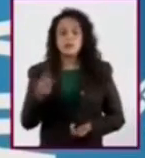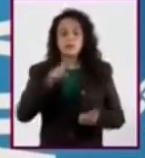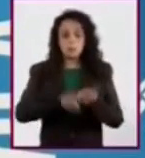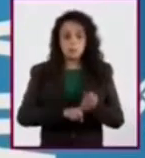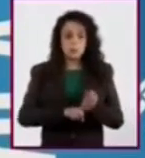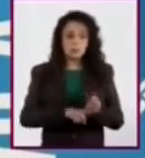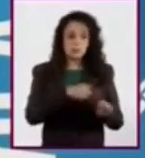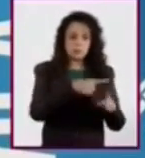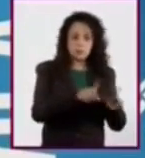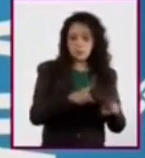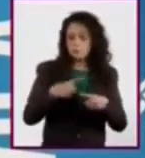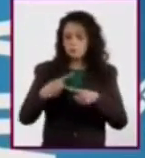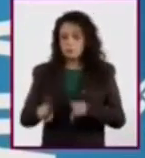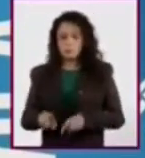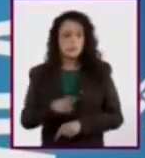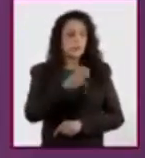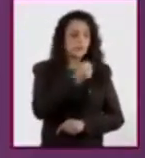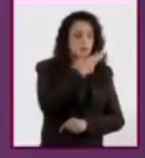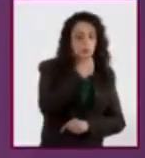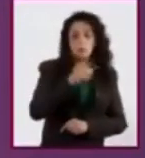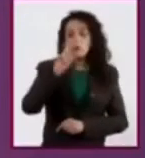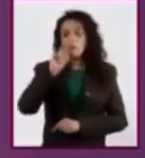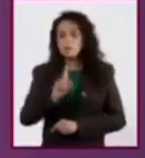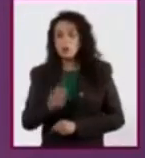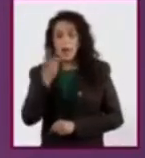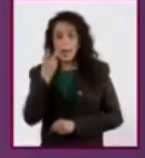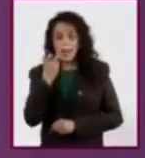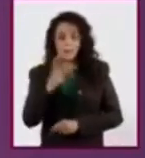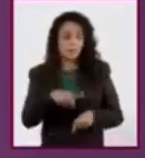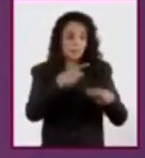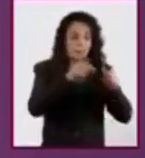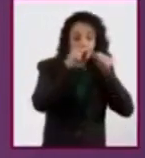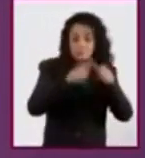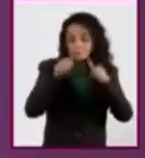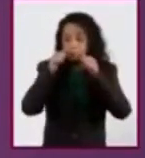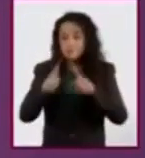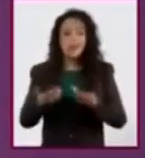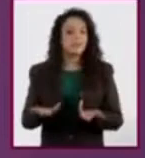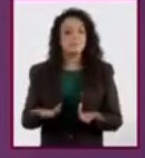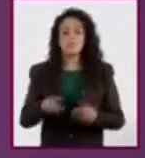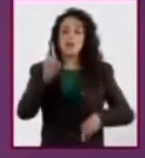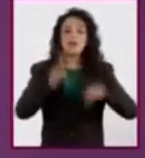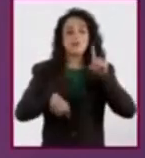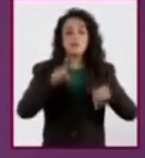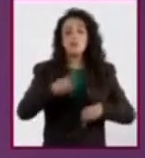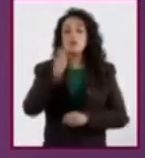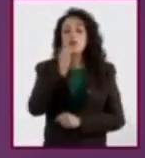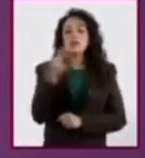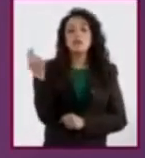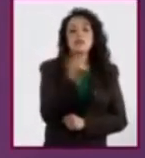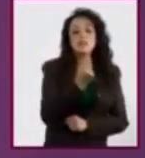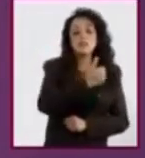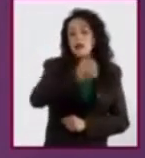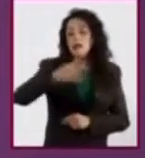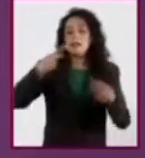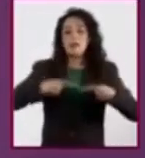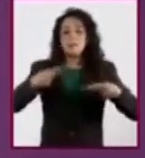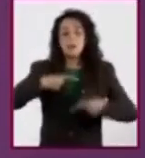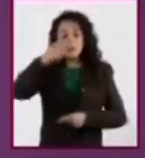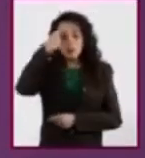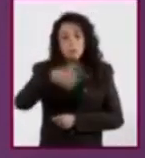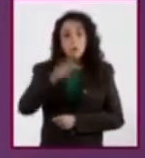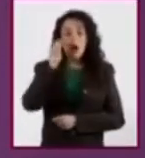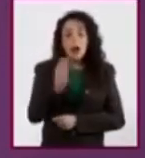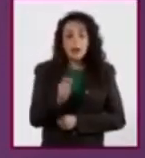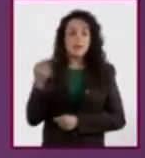en las diferencias atribuidas al sexo, sino que dependen de las necesidades de las personas para que tengan las condiciones